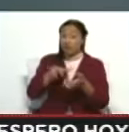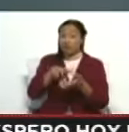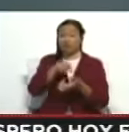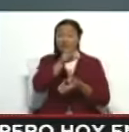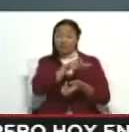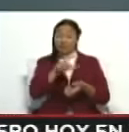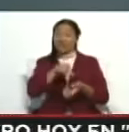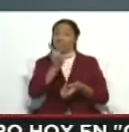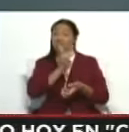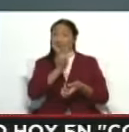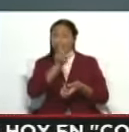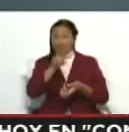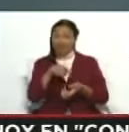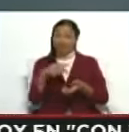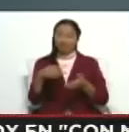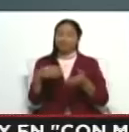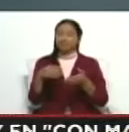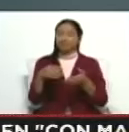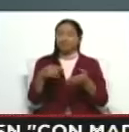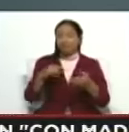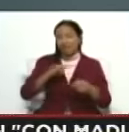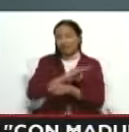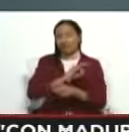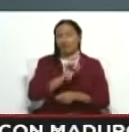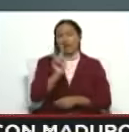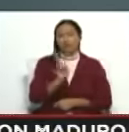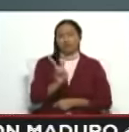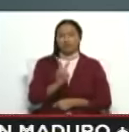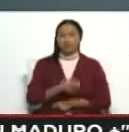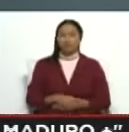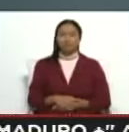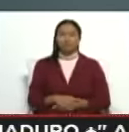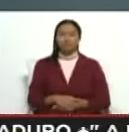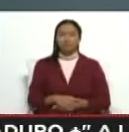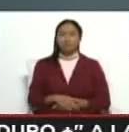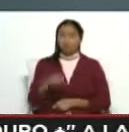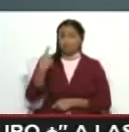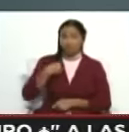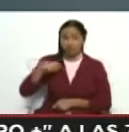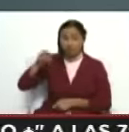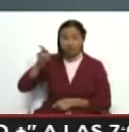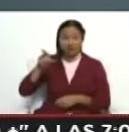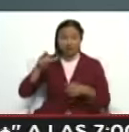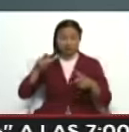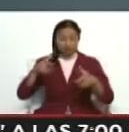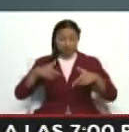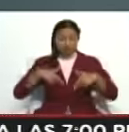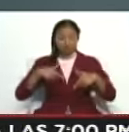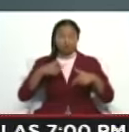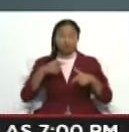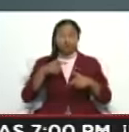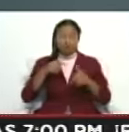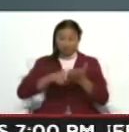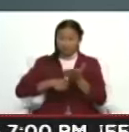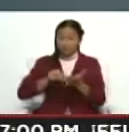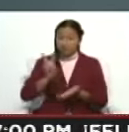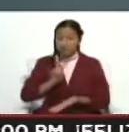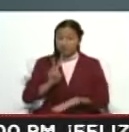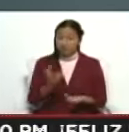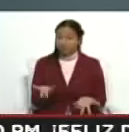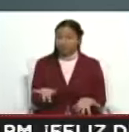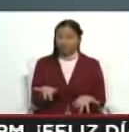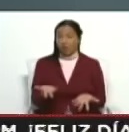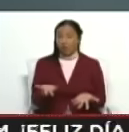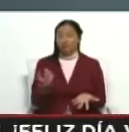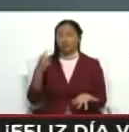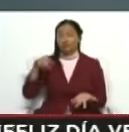no, o sea, ¿qué nacionalidad venezolana pudiéramos decir tienen? Los abrazaban para que el plan se